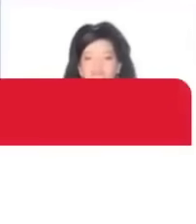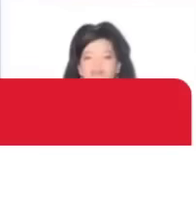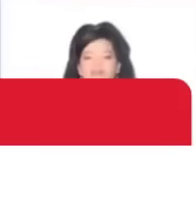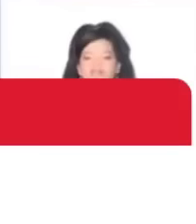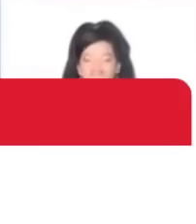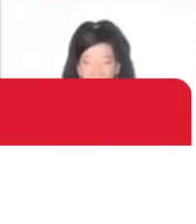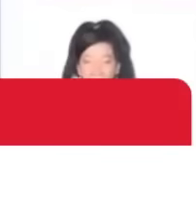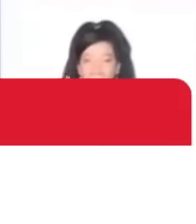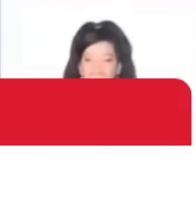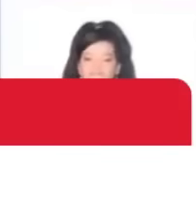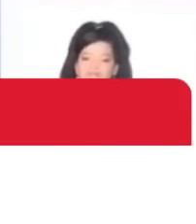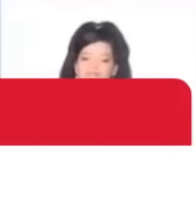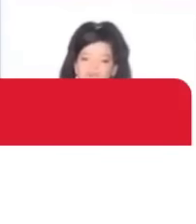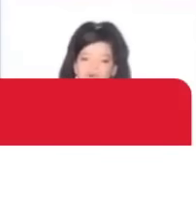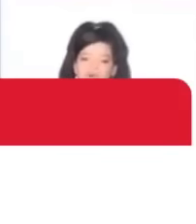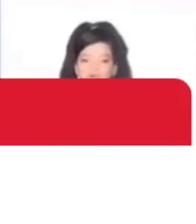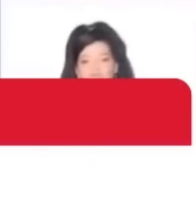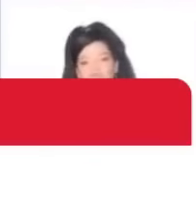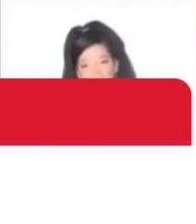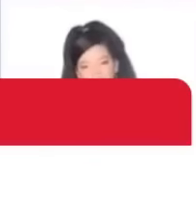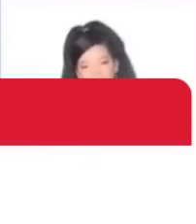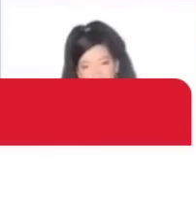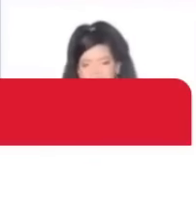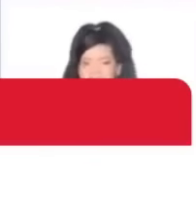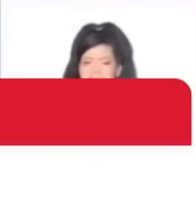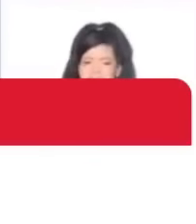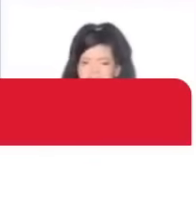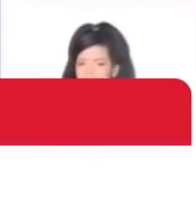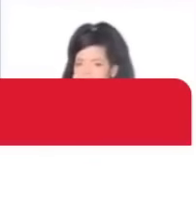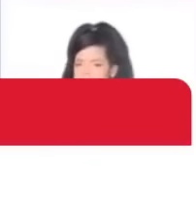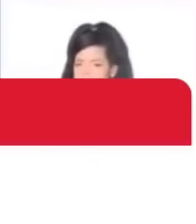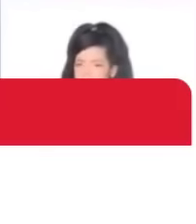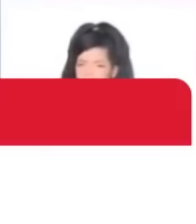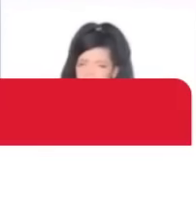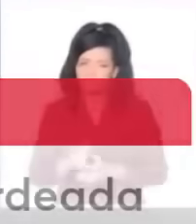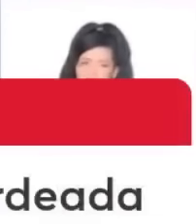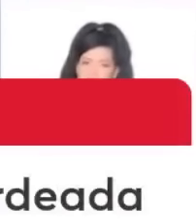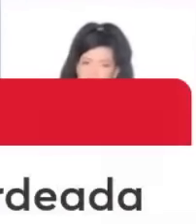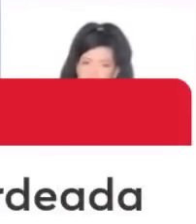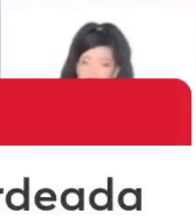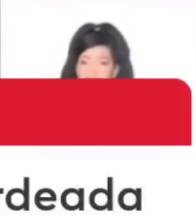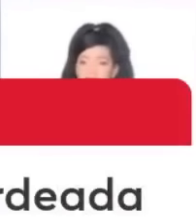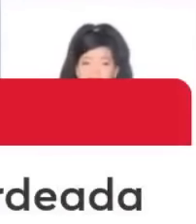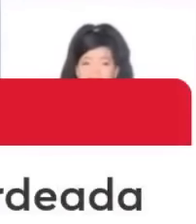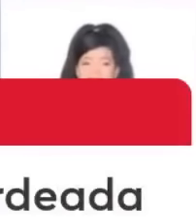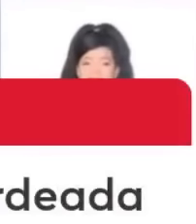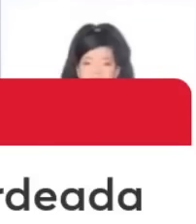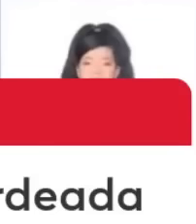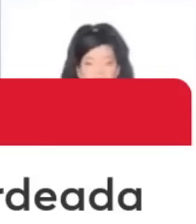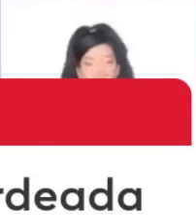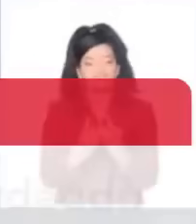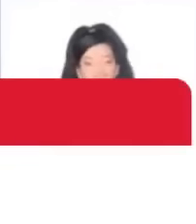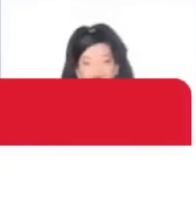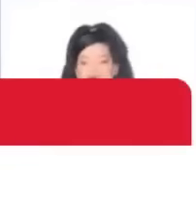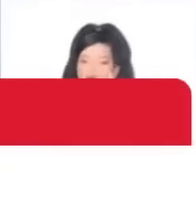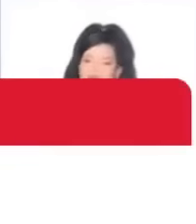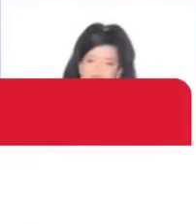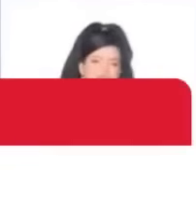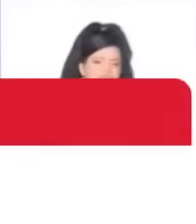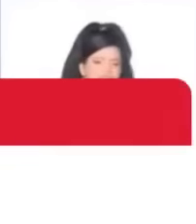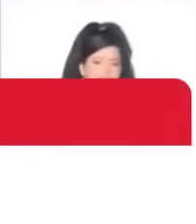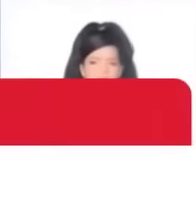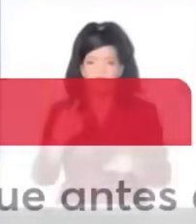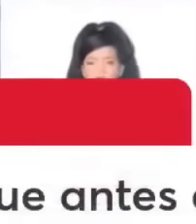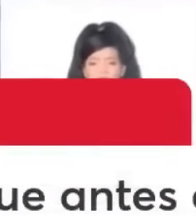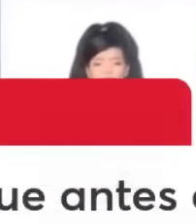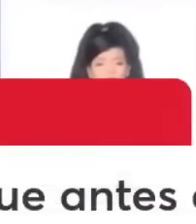en toda su magnitud siempre se atendieron las personas no se puede decir pero atenderle persona en toda su magnitud solo la Revolución y